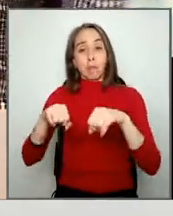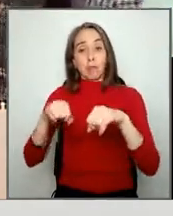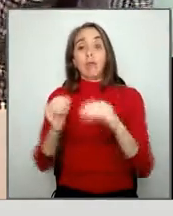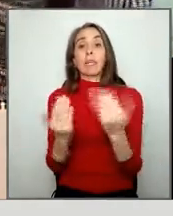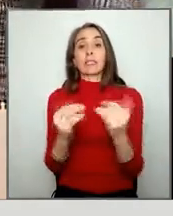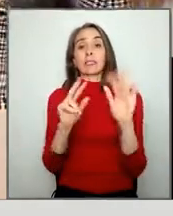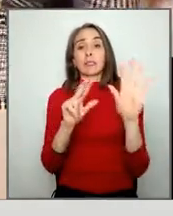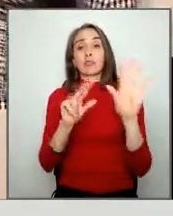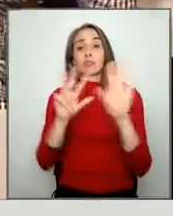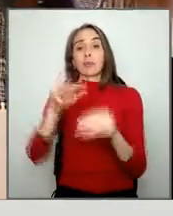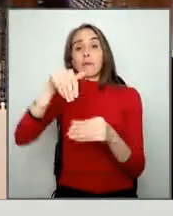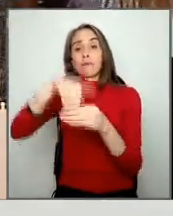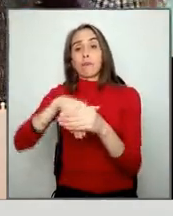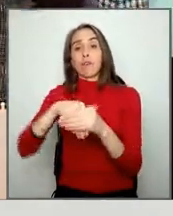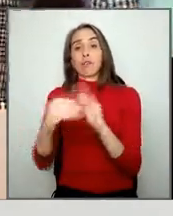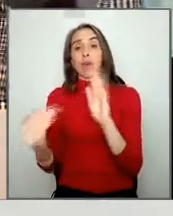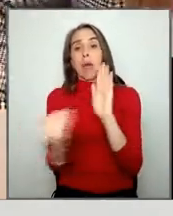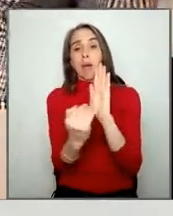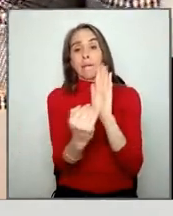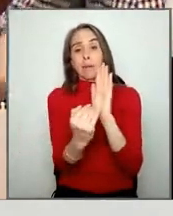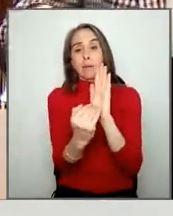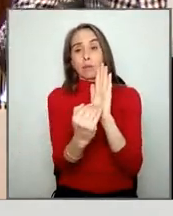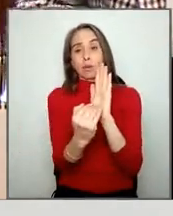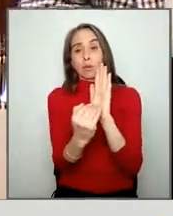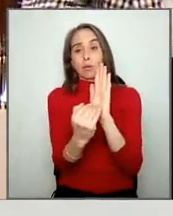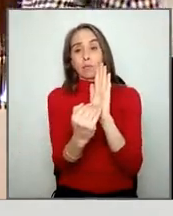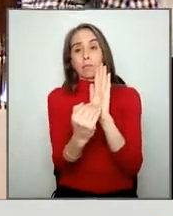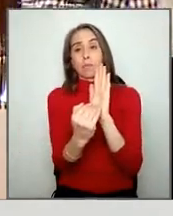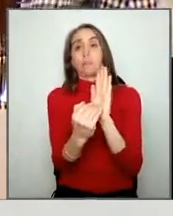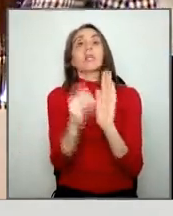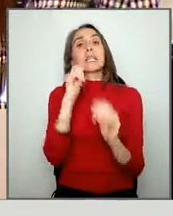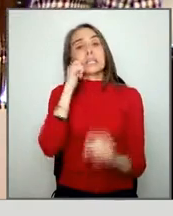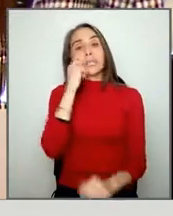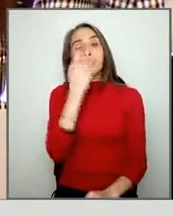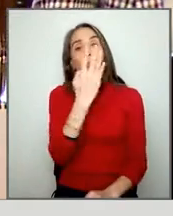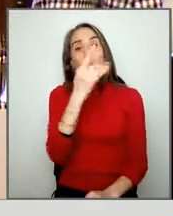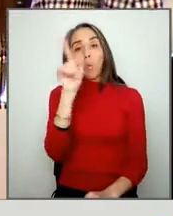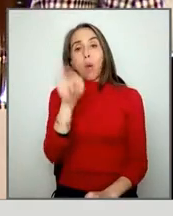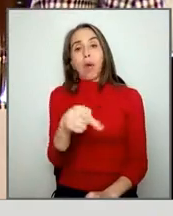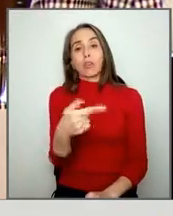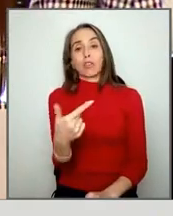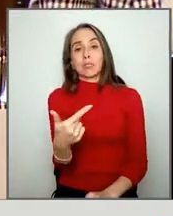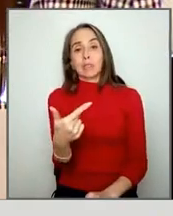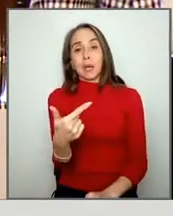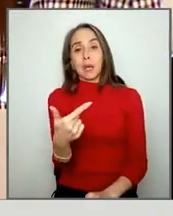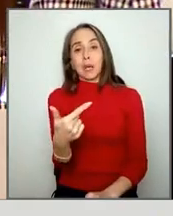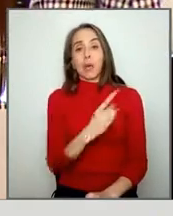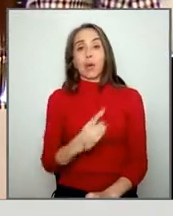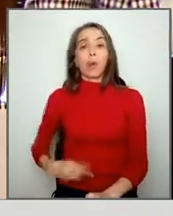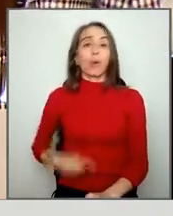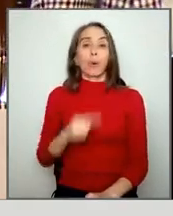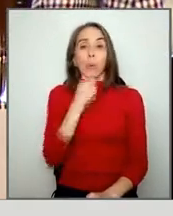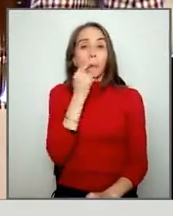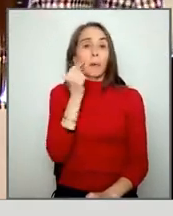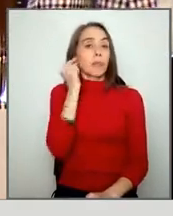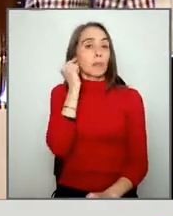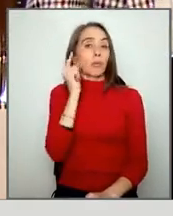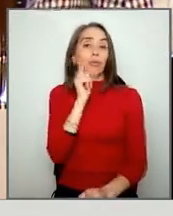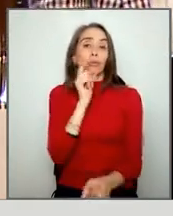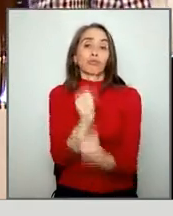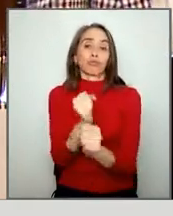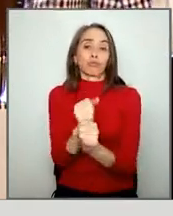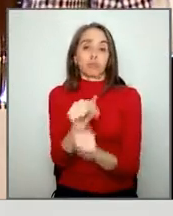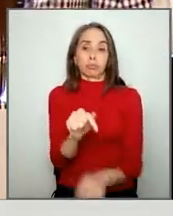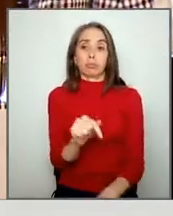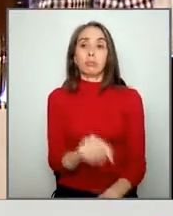votos favorables correspondientes a los cuatro séptimos de los diputados y diputadas en ejercicio dando